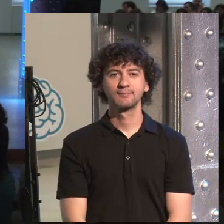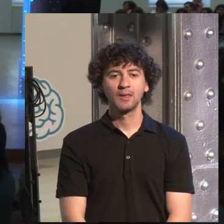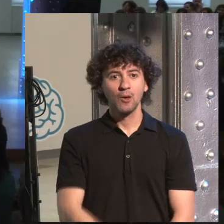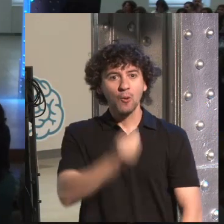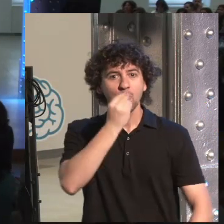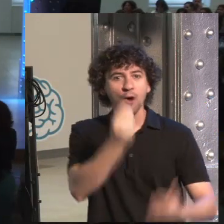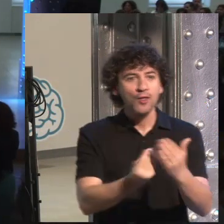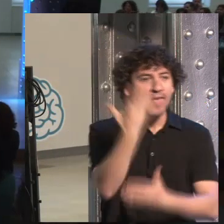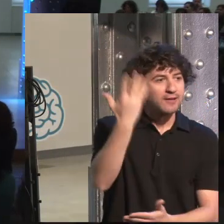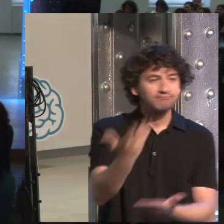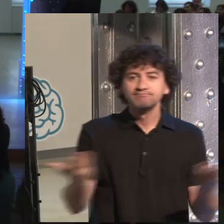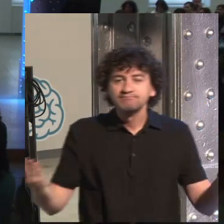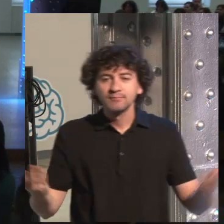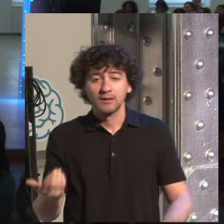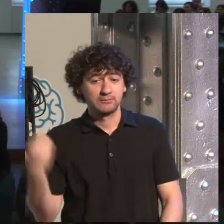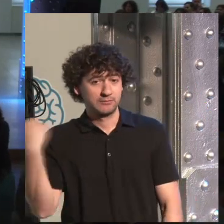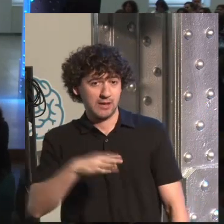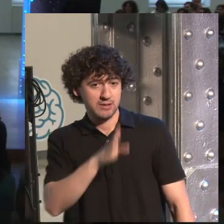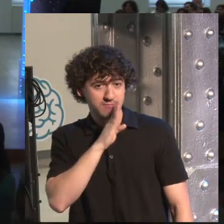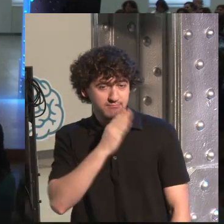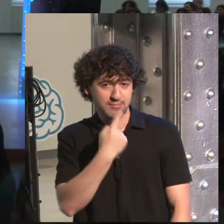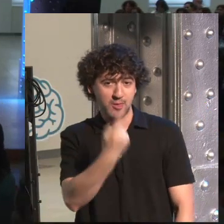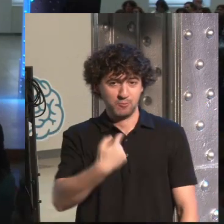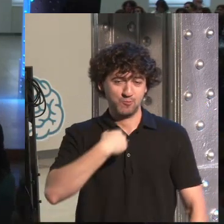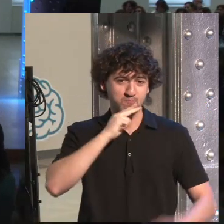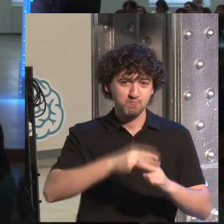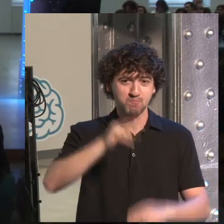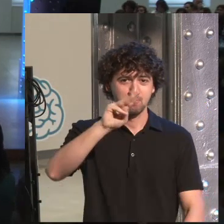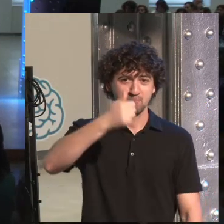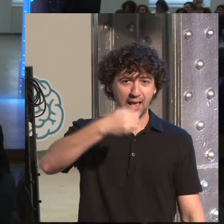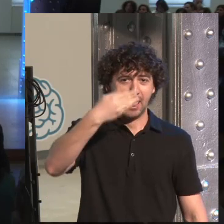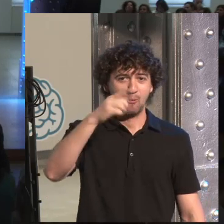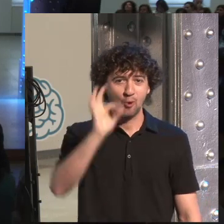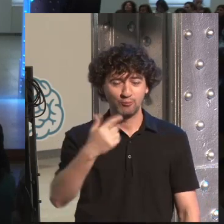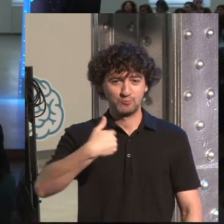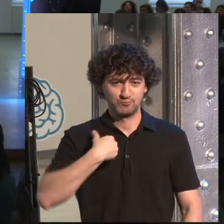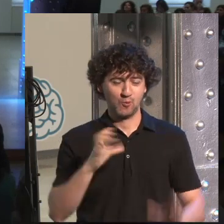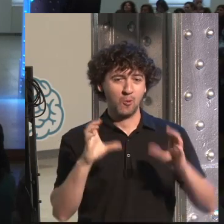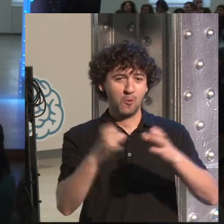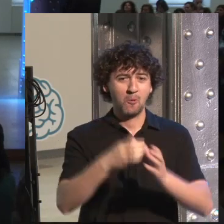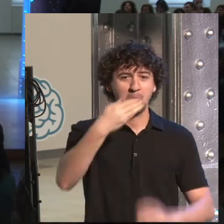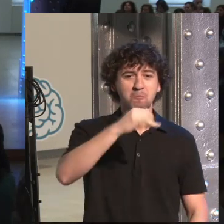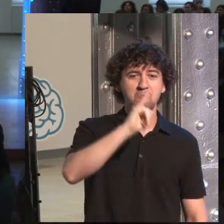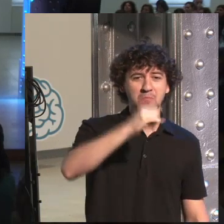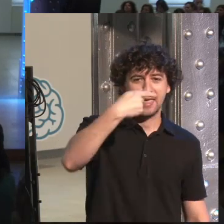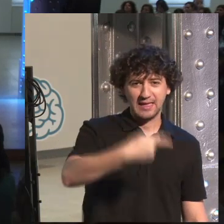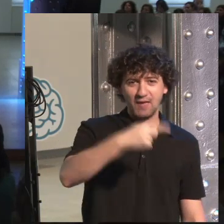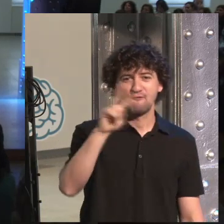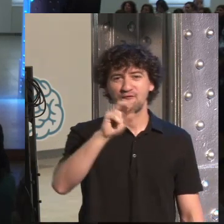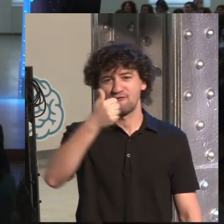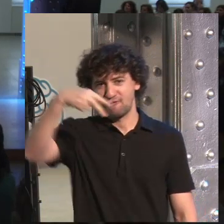Buenos días. Bueno, como ya os han dicho, yo me llamo Pablo, yo soy miembro de Big Bang, Bang con V de furgoneta, que